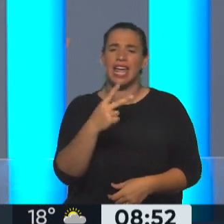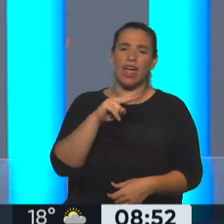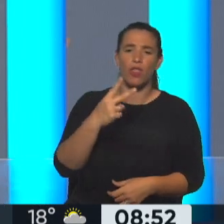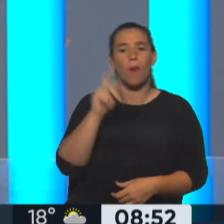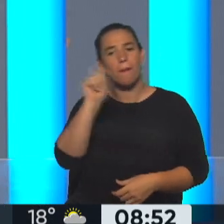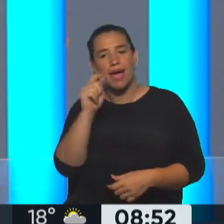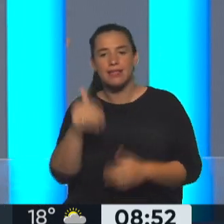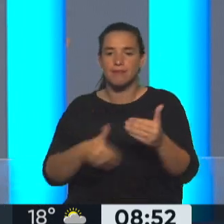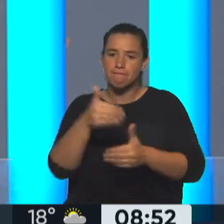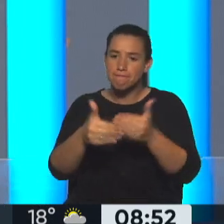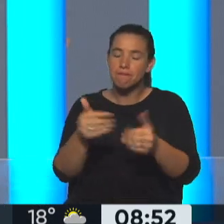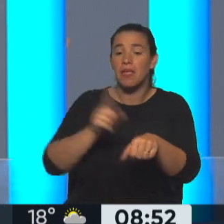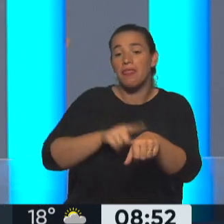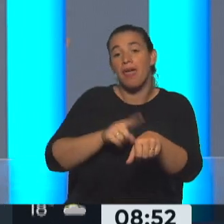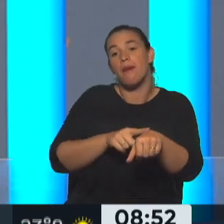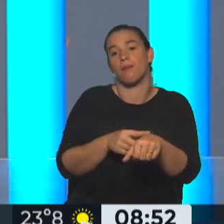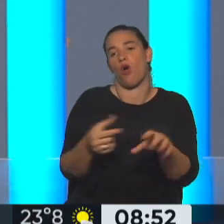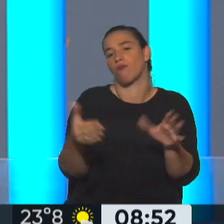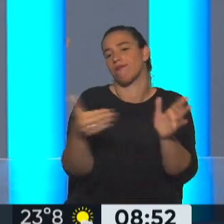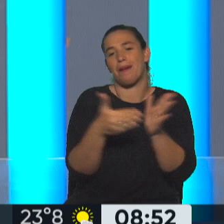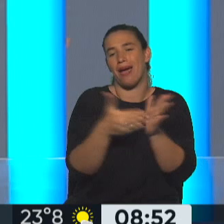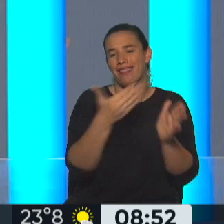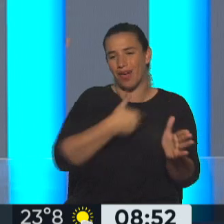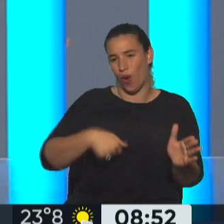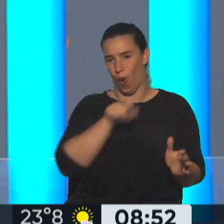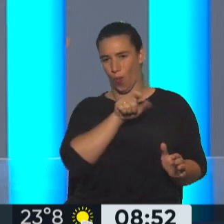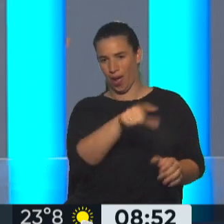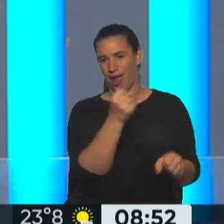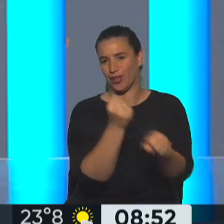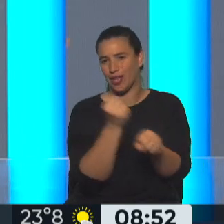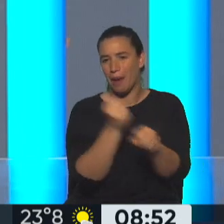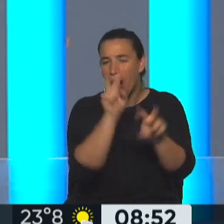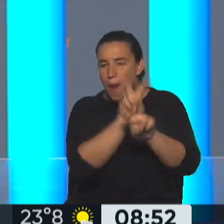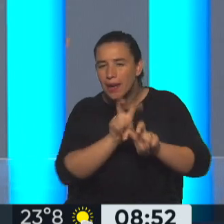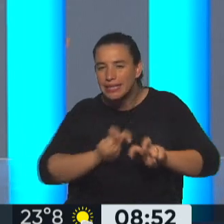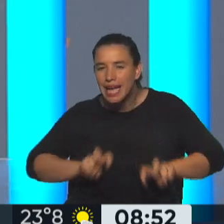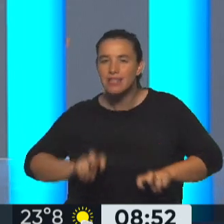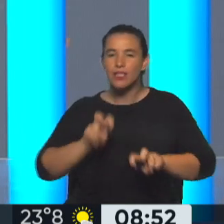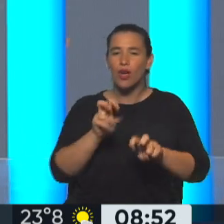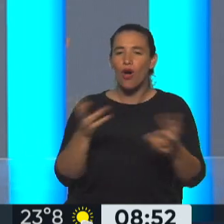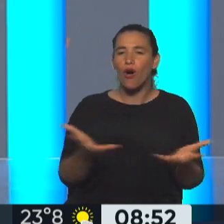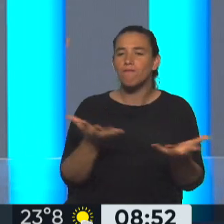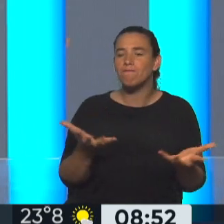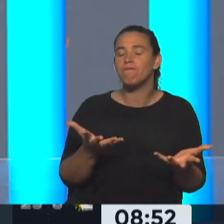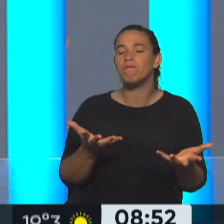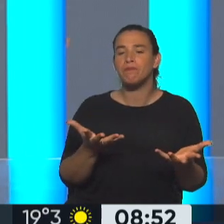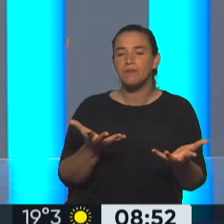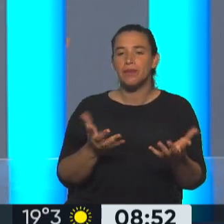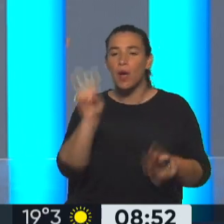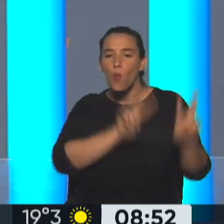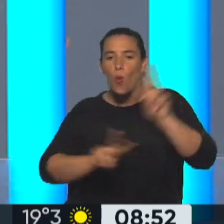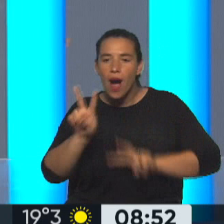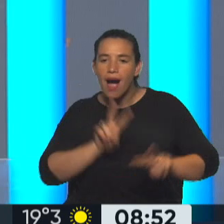los tiempos los va a marcar también ahí el oficialismo en torno al trabajo de investigación y de